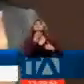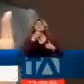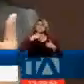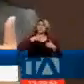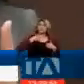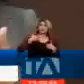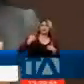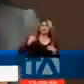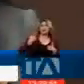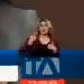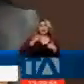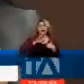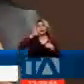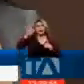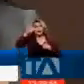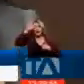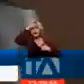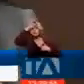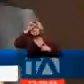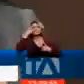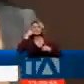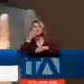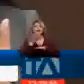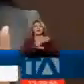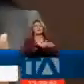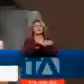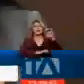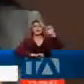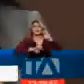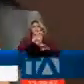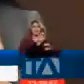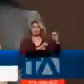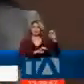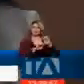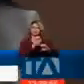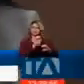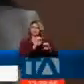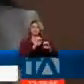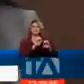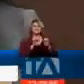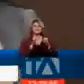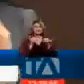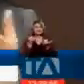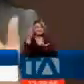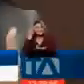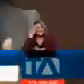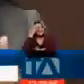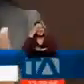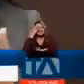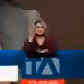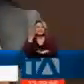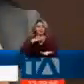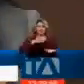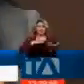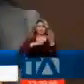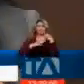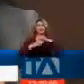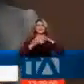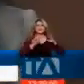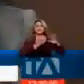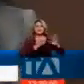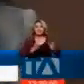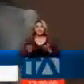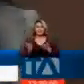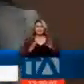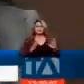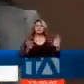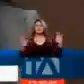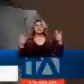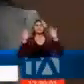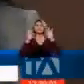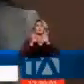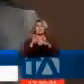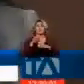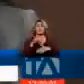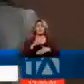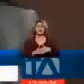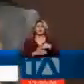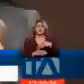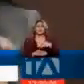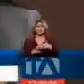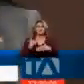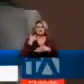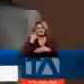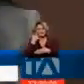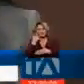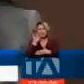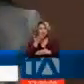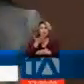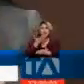medicamentos, tenemos todos los medicamentos. Recordemos que esto es una enfermedad nueva, es un virus nuevo, y el tratamiento tiene que realizarse de manera sintomática. Es decir,